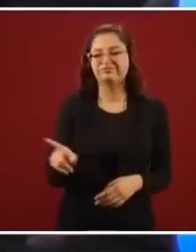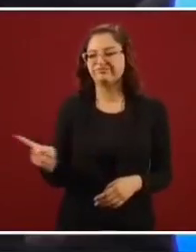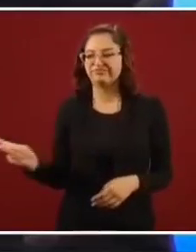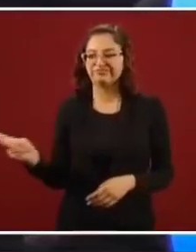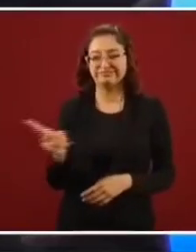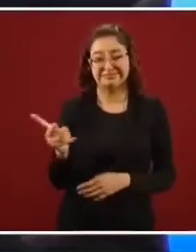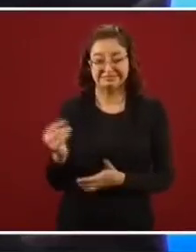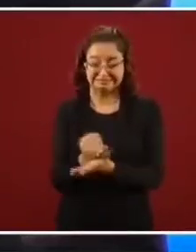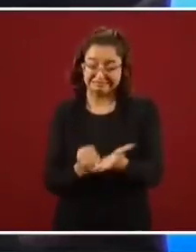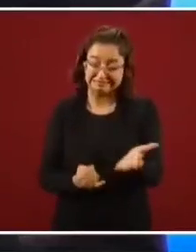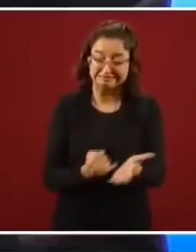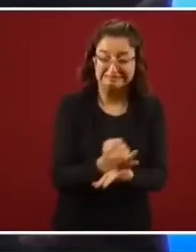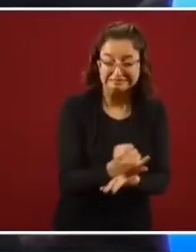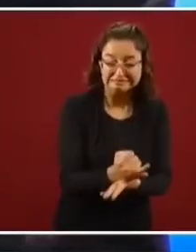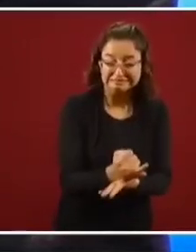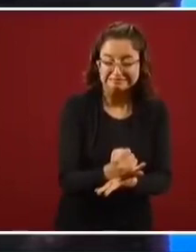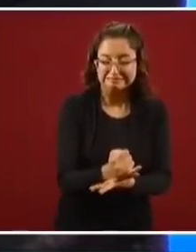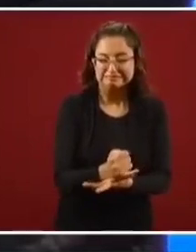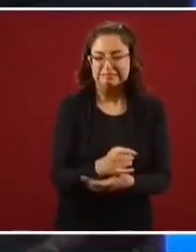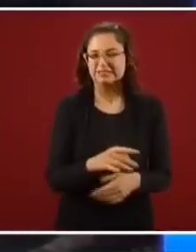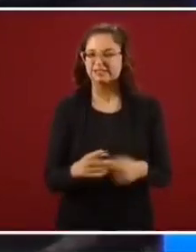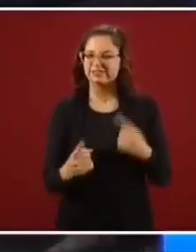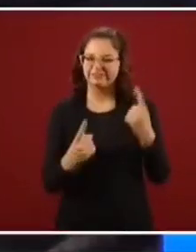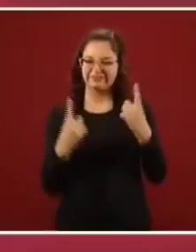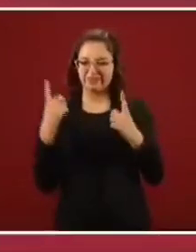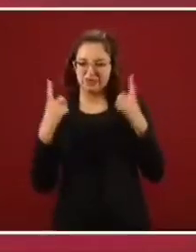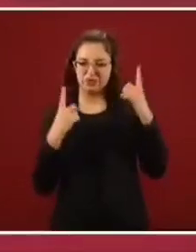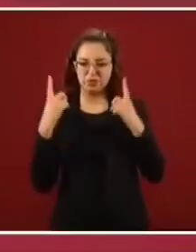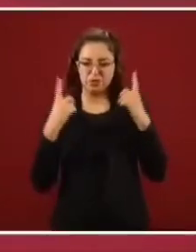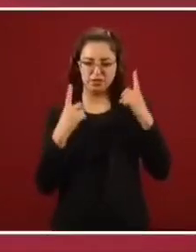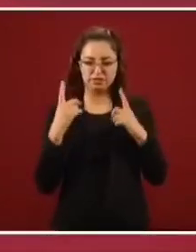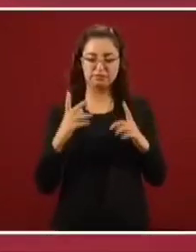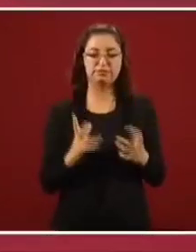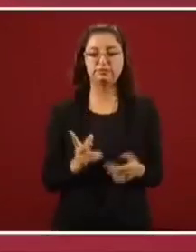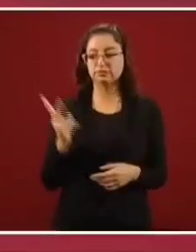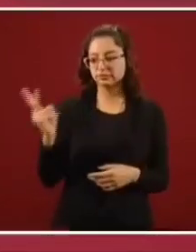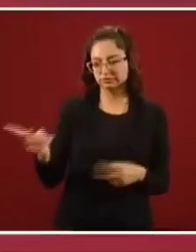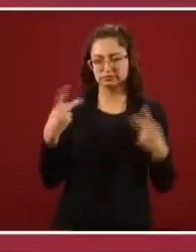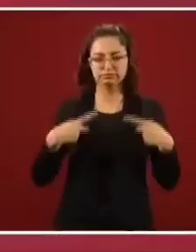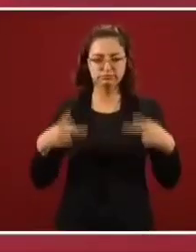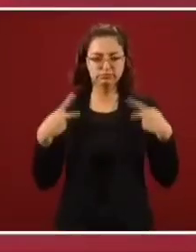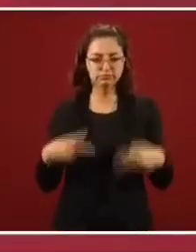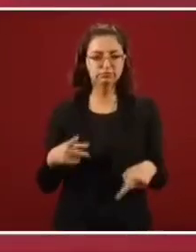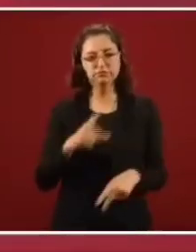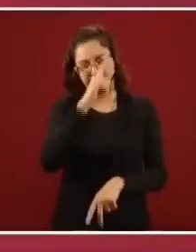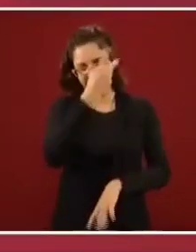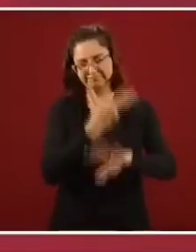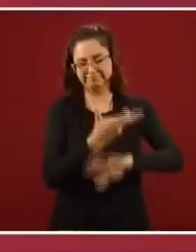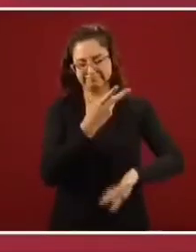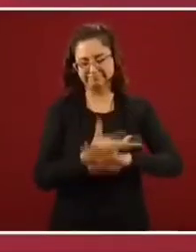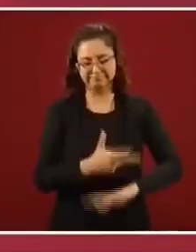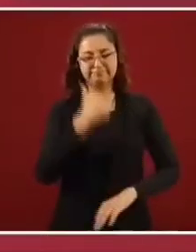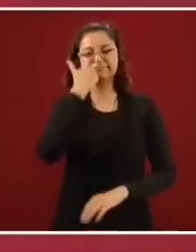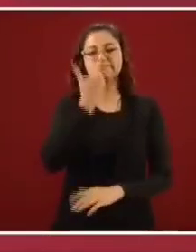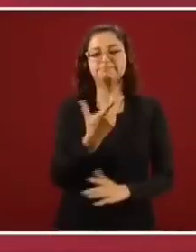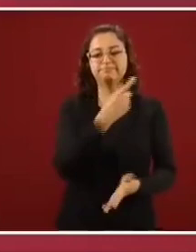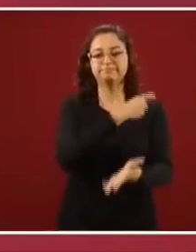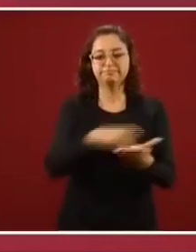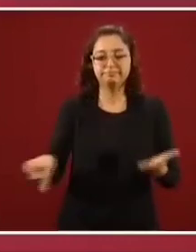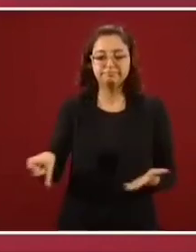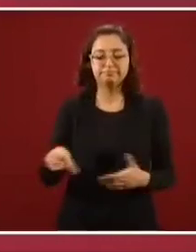animaban, 2 compradores en el extranjero, en Estados Unidos,